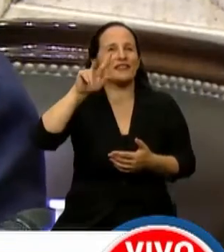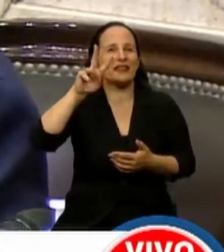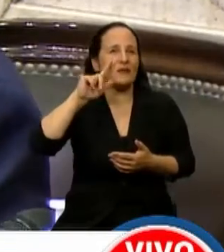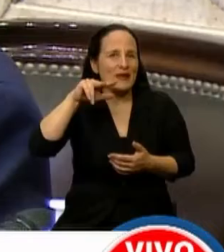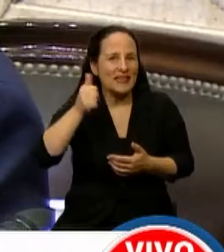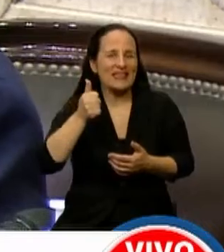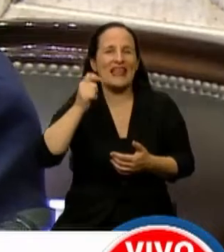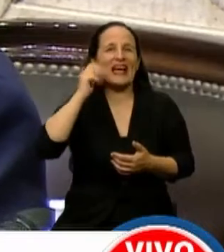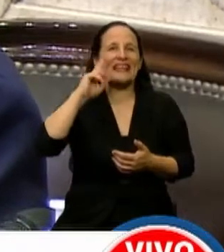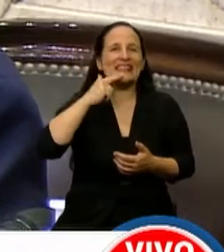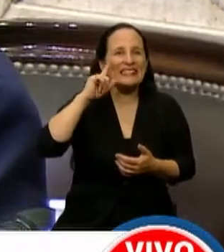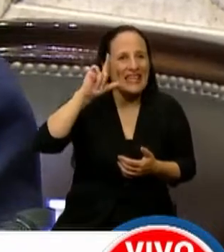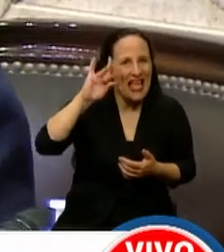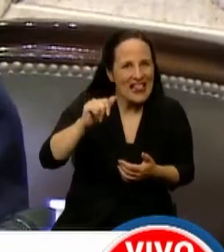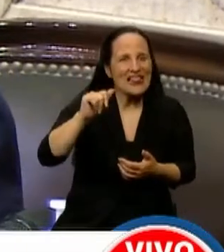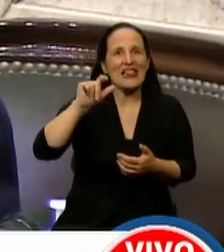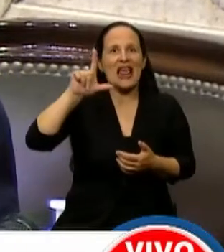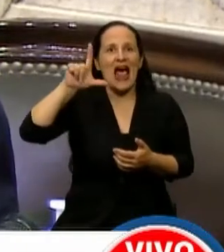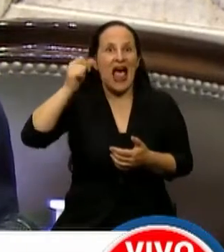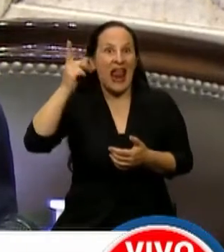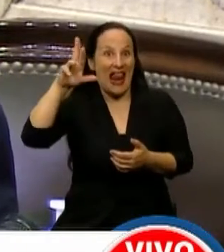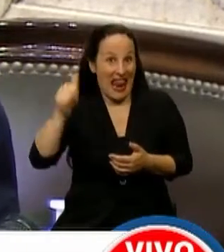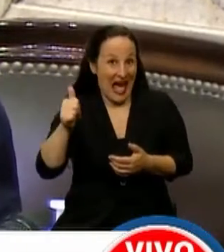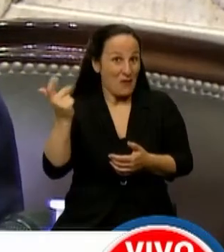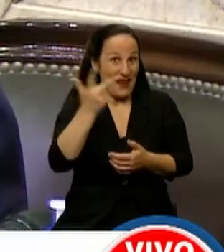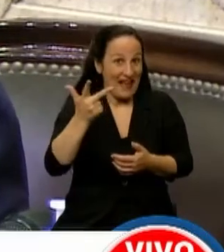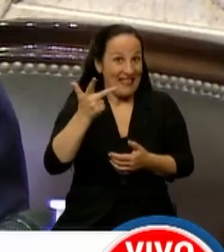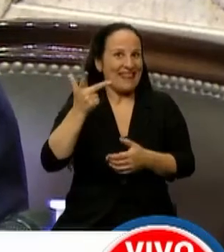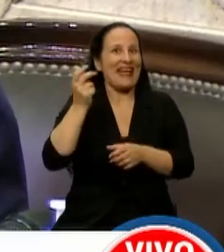Griselda, Laura, de la Federación Argentina de